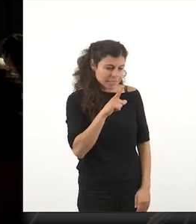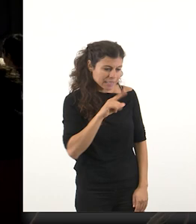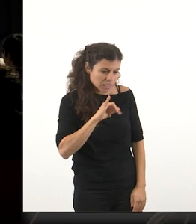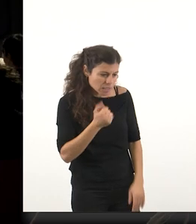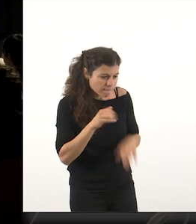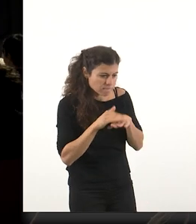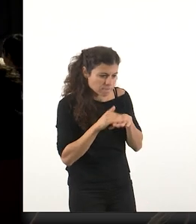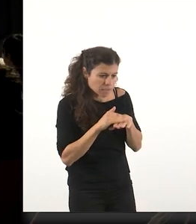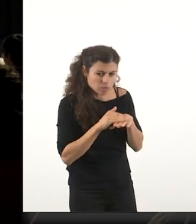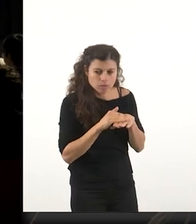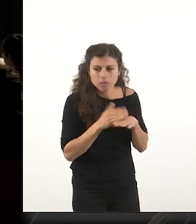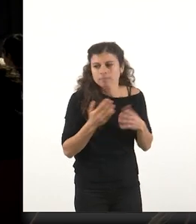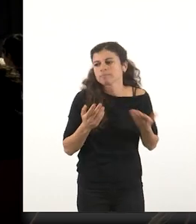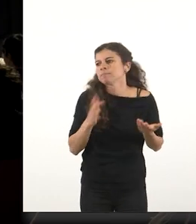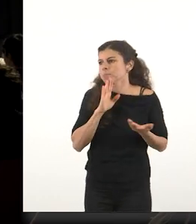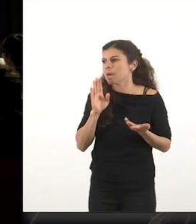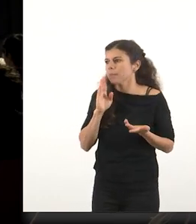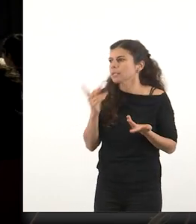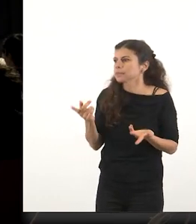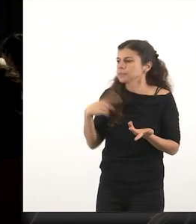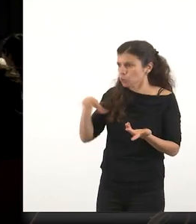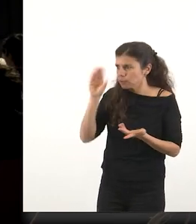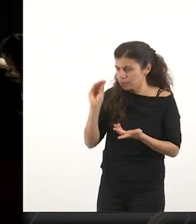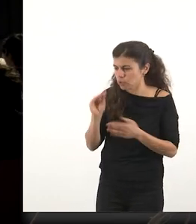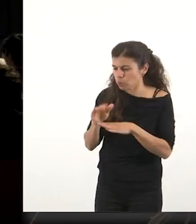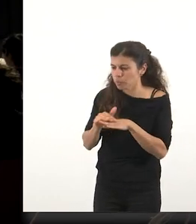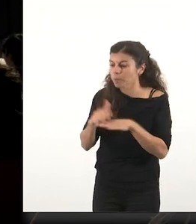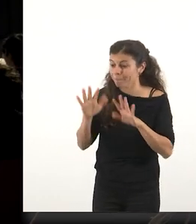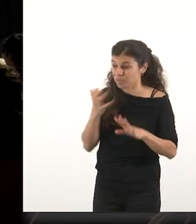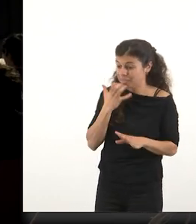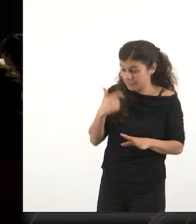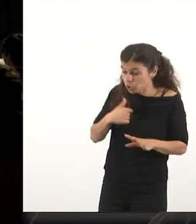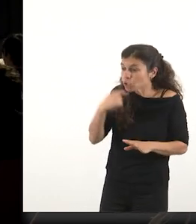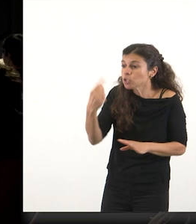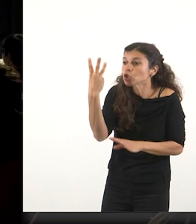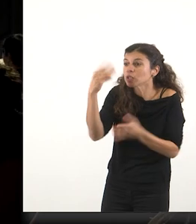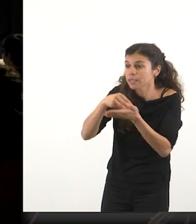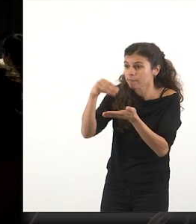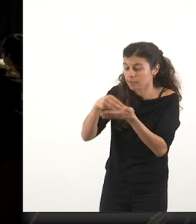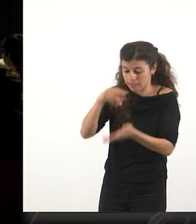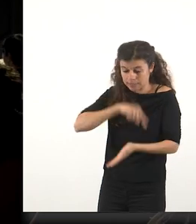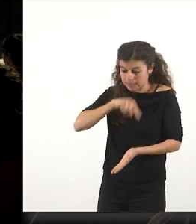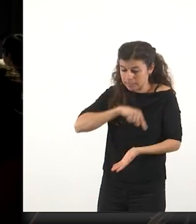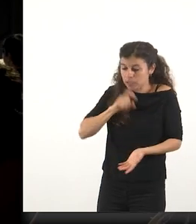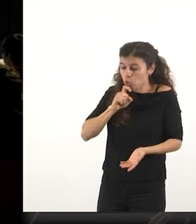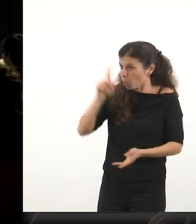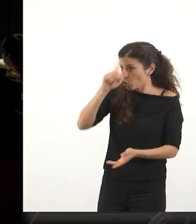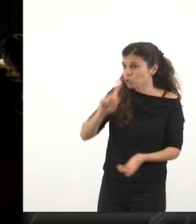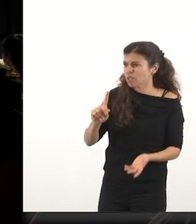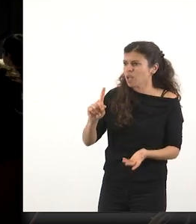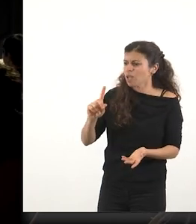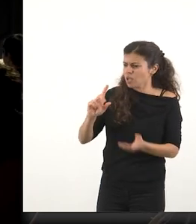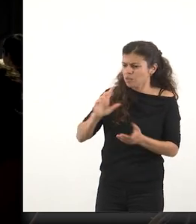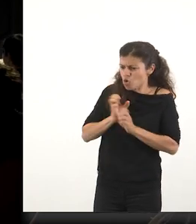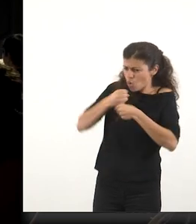cariño, perdóname, ¿cómo? Dice, mamá, cuando me pides perdón te entiendo, pero si te digo 3 veces seguidas que no sé cómo me he sentido, por favor, no me agobie en ese